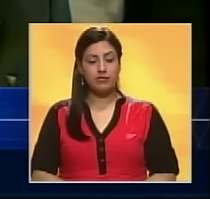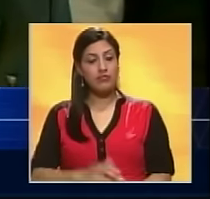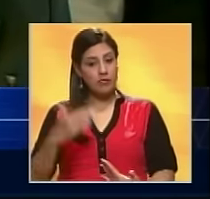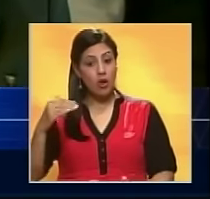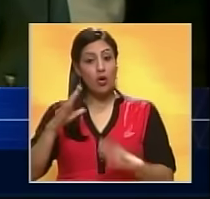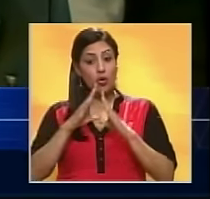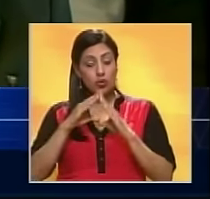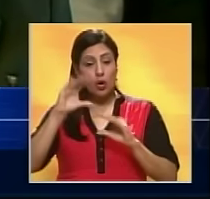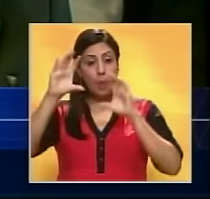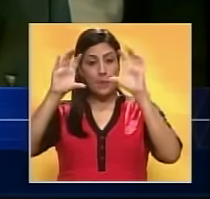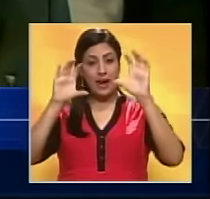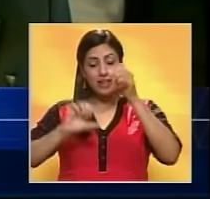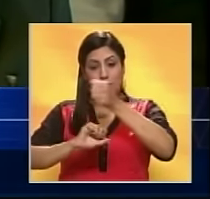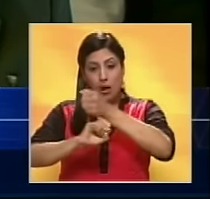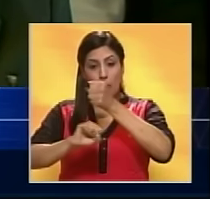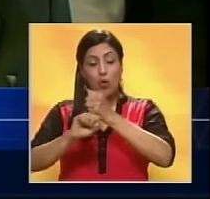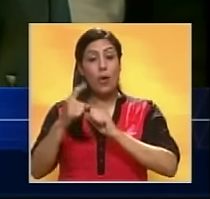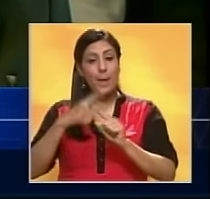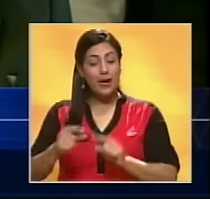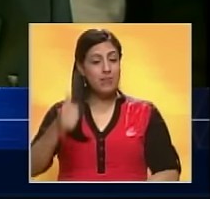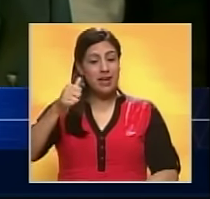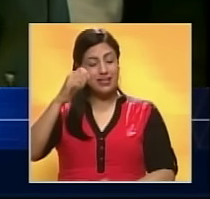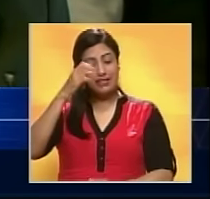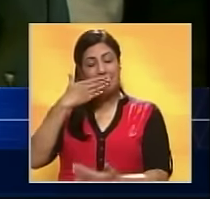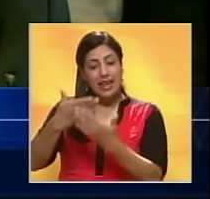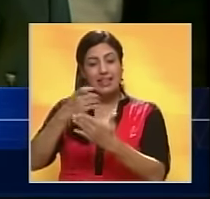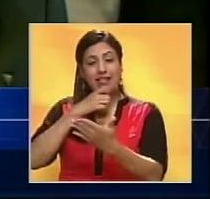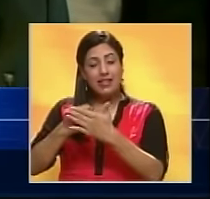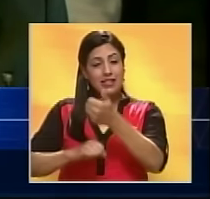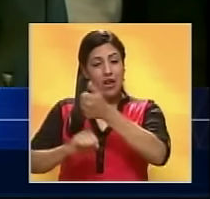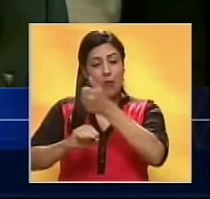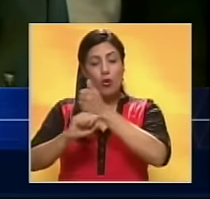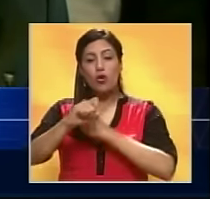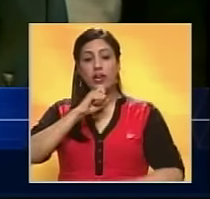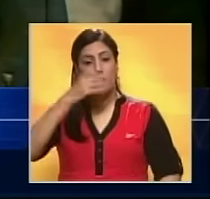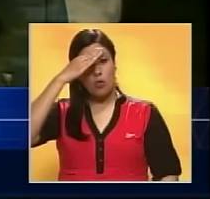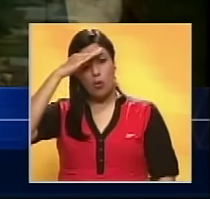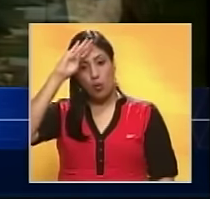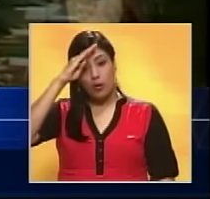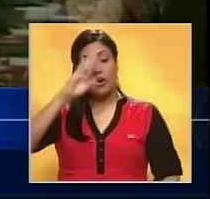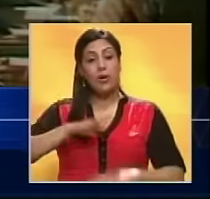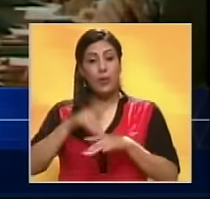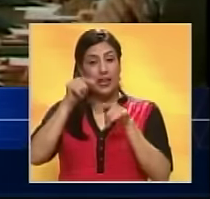y a todos los países cooperantes, pero a Cuba, que fue la sede